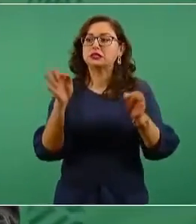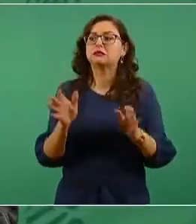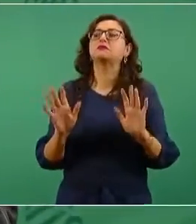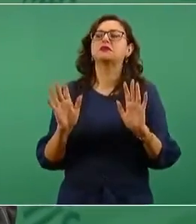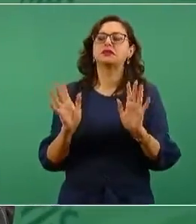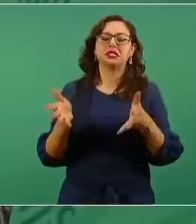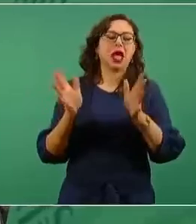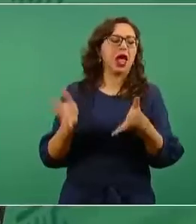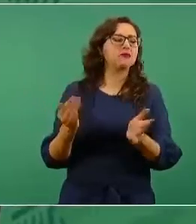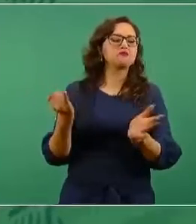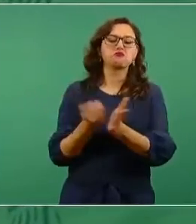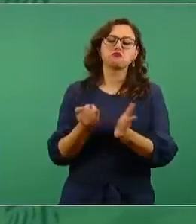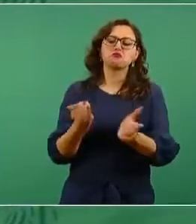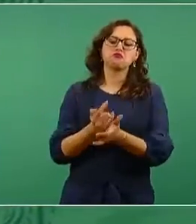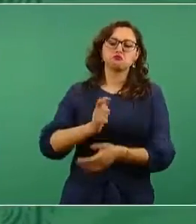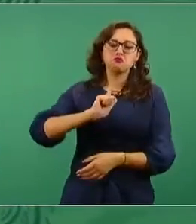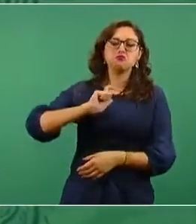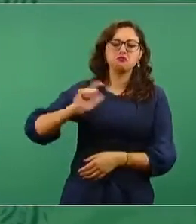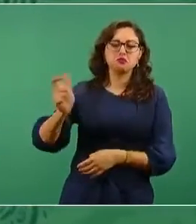con el SAT,